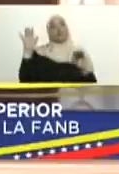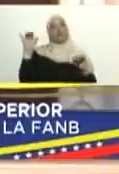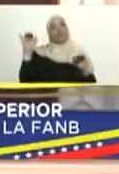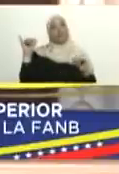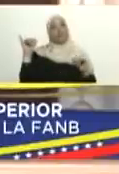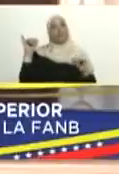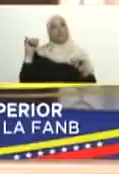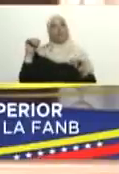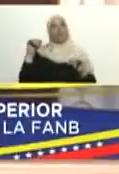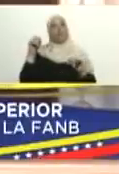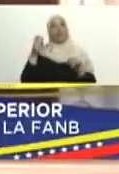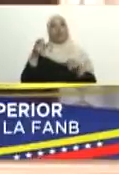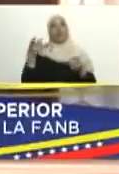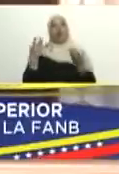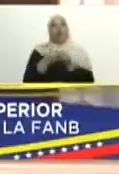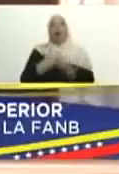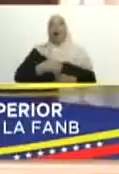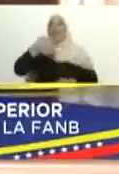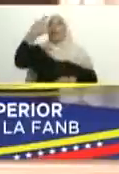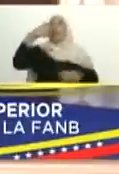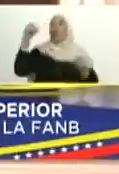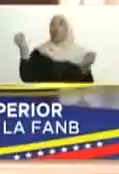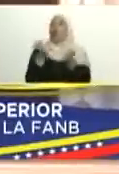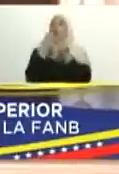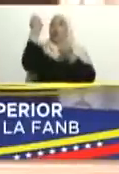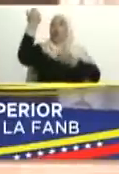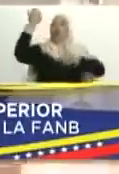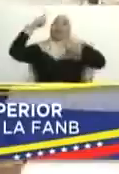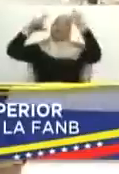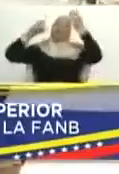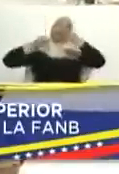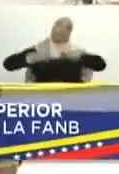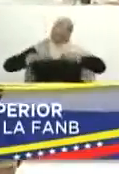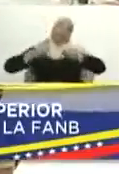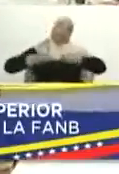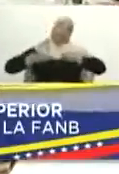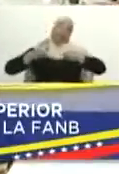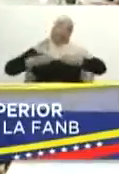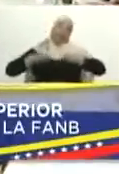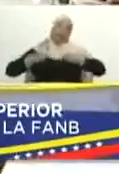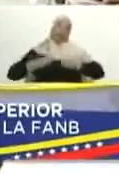con nuestro grito de compromiso y de guerra. ¡Chávez vive!